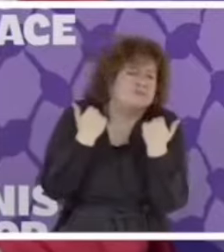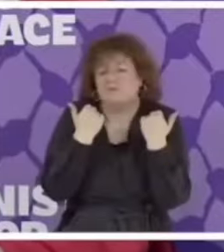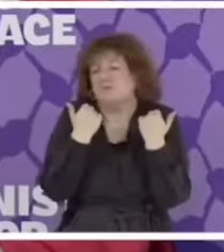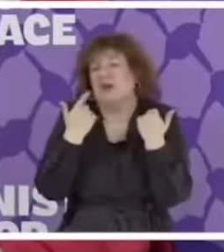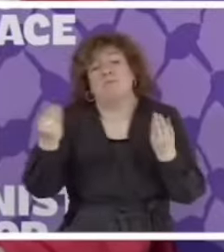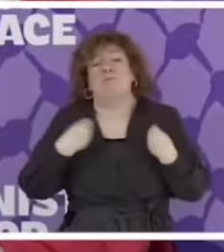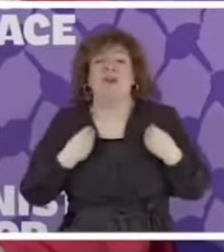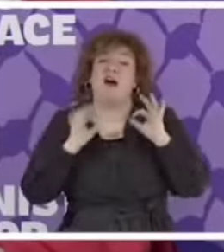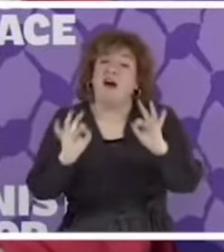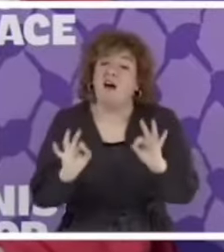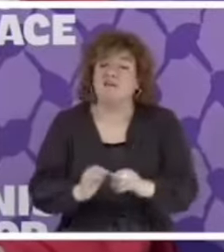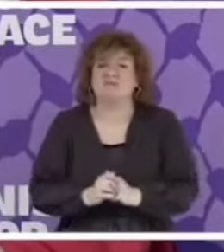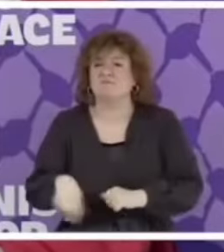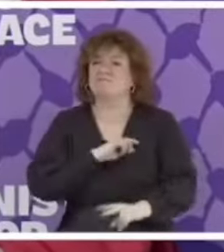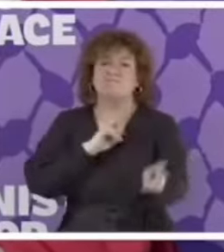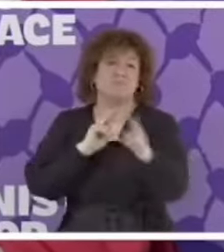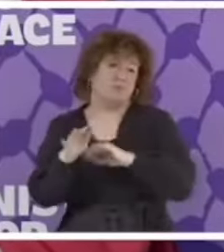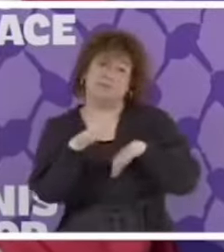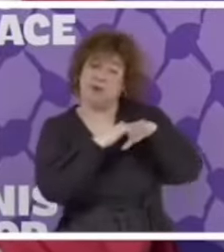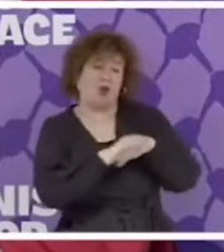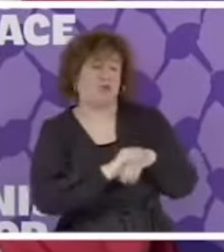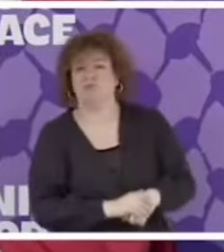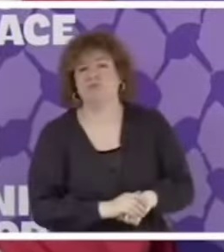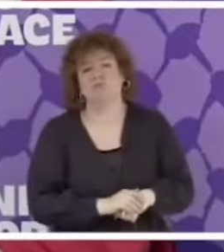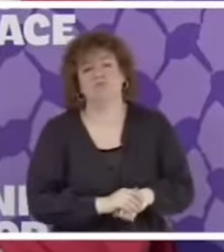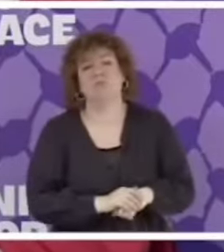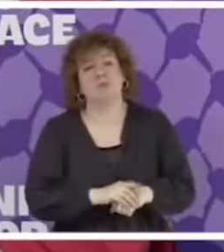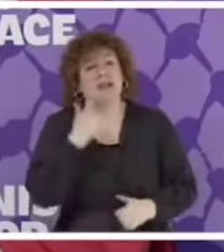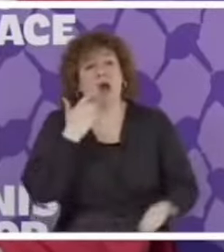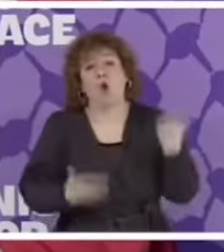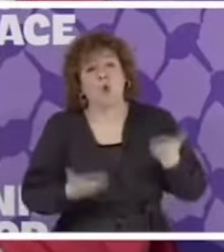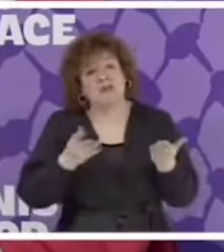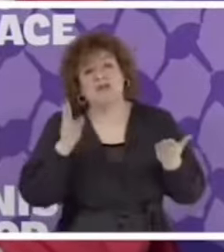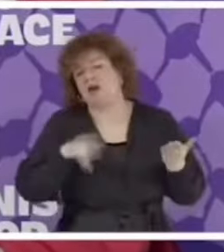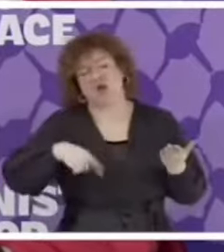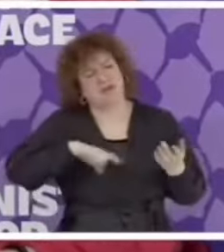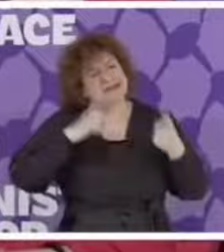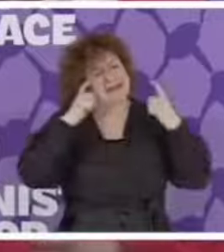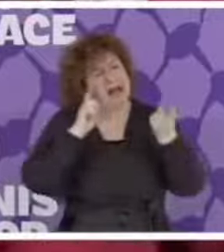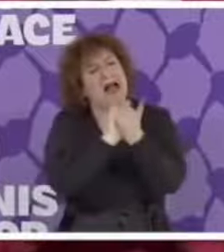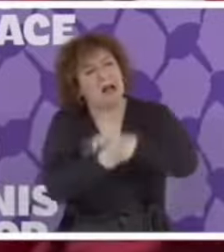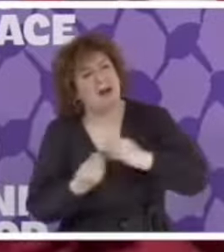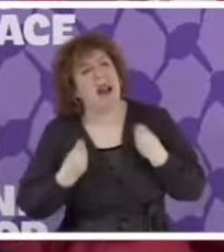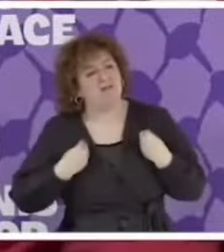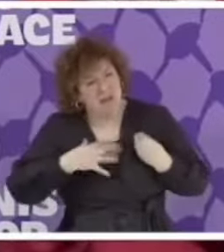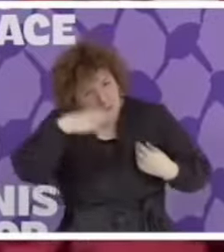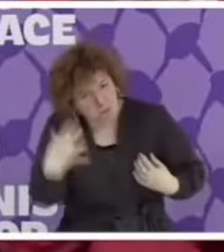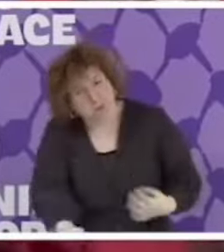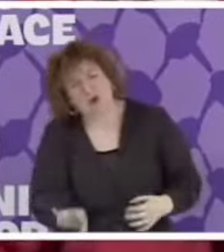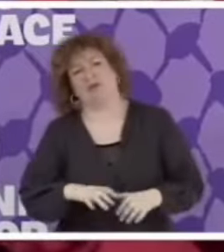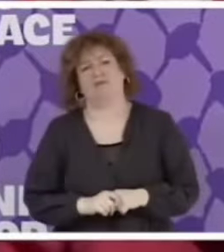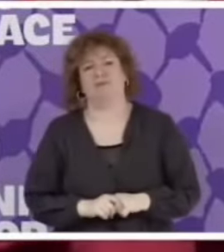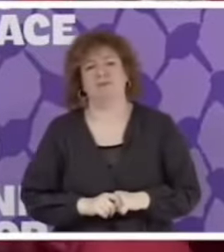es la vida, tienes que responder no, si las cosas son injustas, las cambiamos para que la vida sea posible.